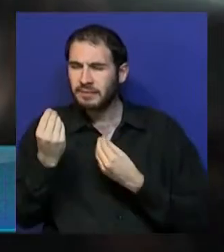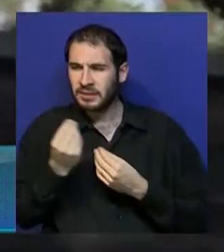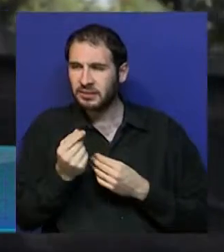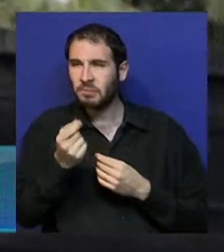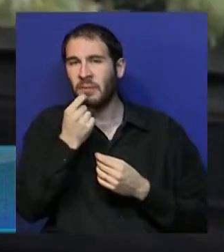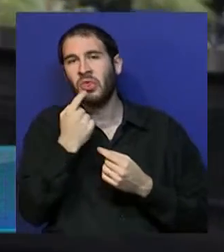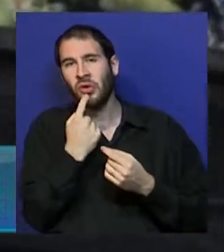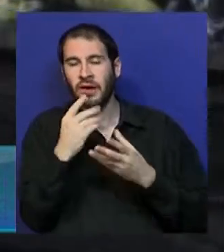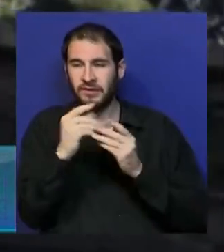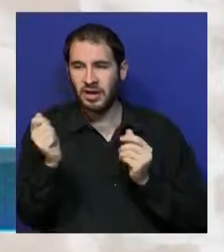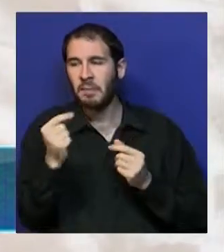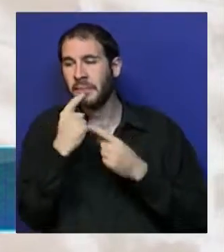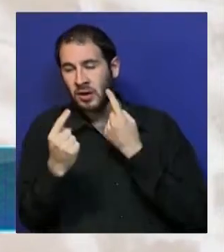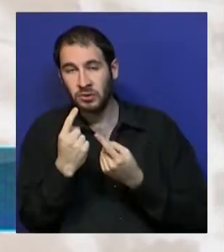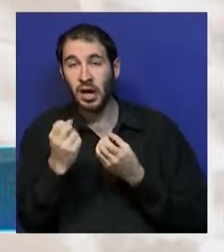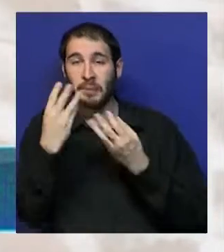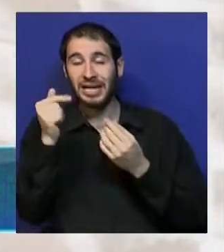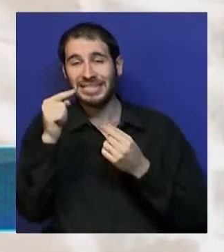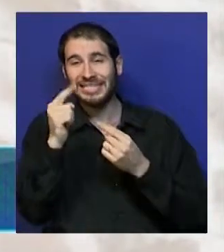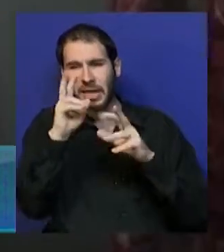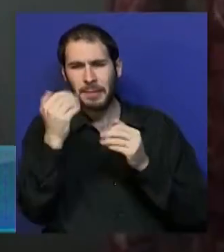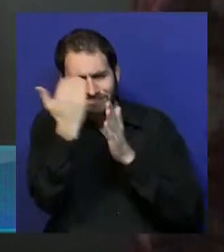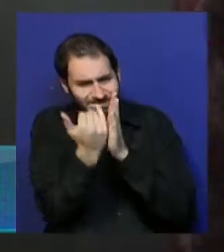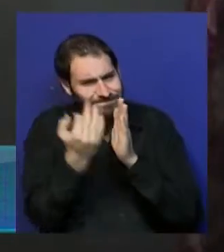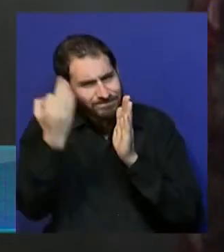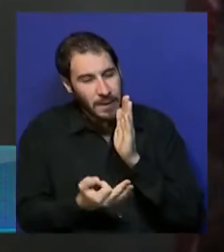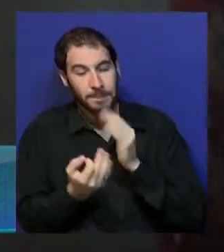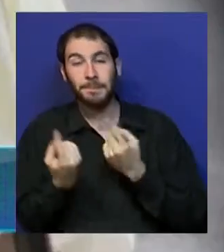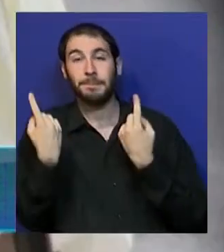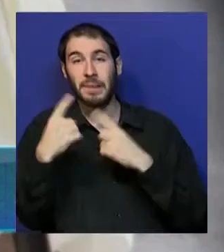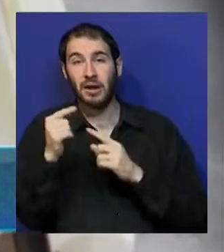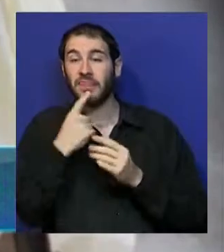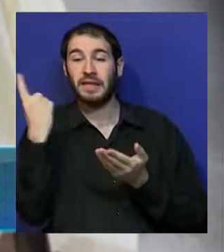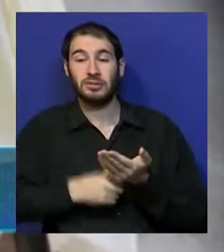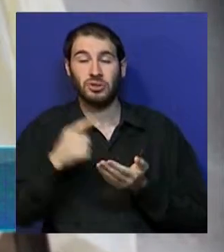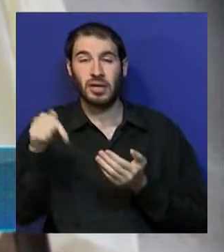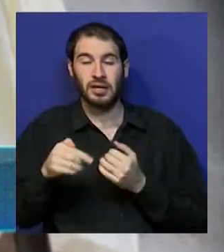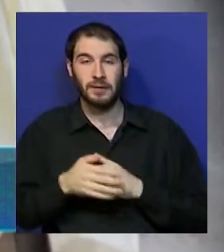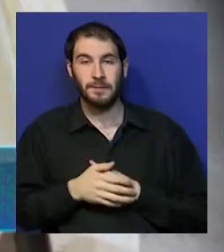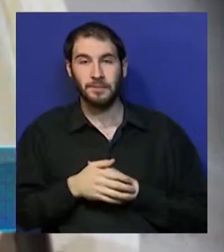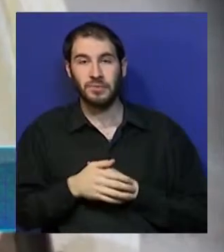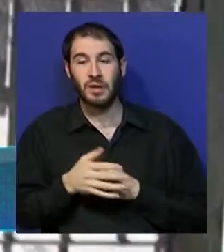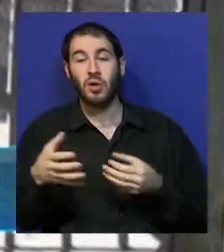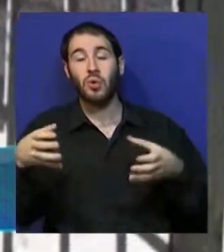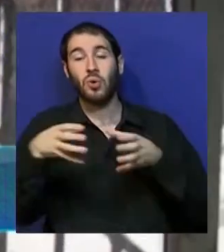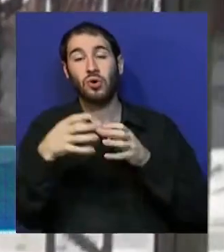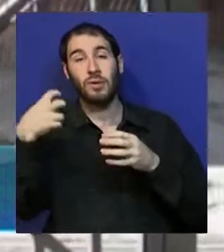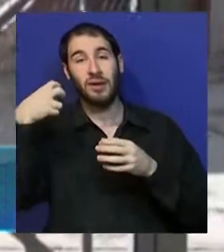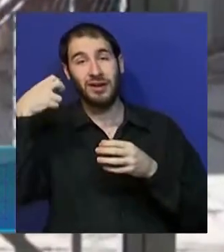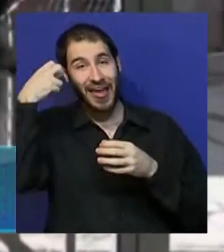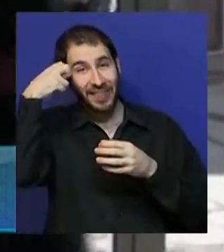sacas las dudas, haces preguntas, porque son temas muy específicos. Pero fue decisión del bloque